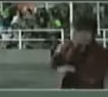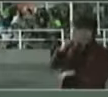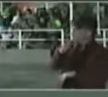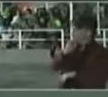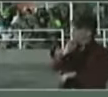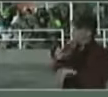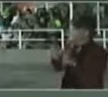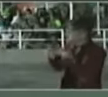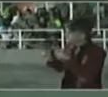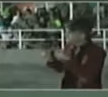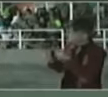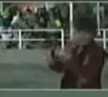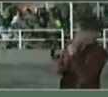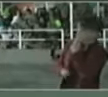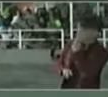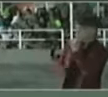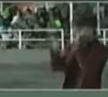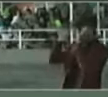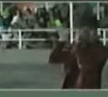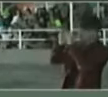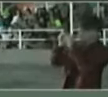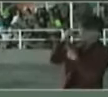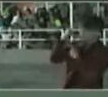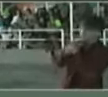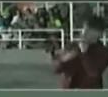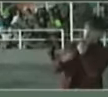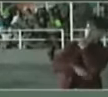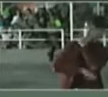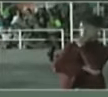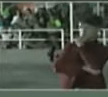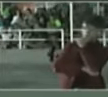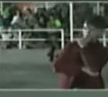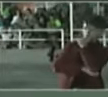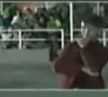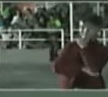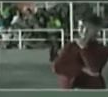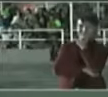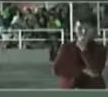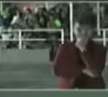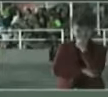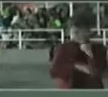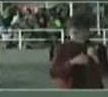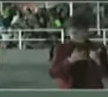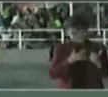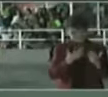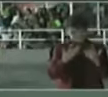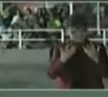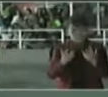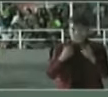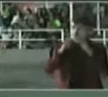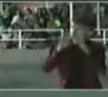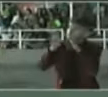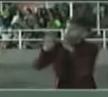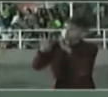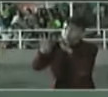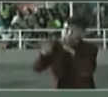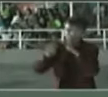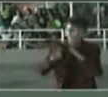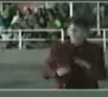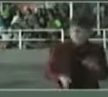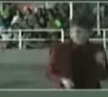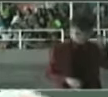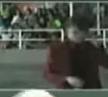no puedes sacar tus propias conclusiones. Por eso el deseo de verle. Moisés le dijo: